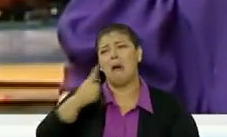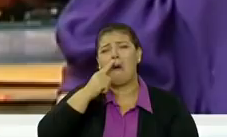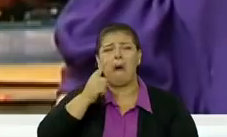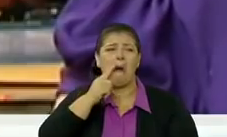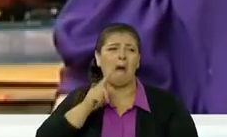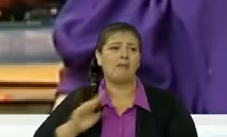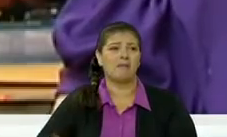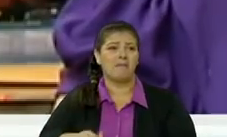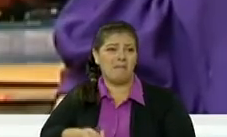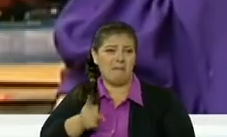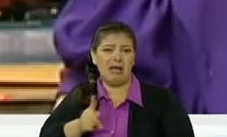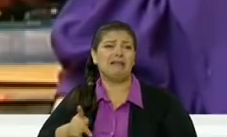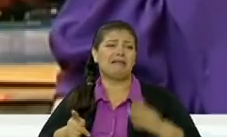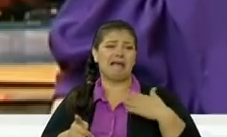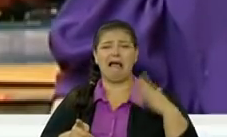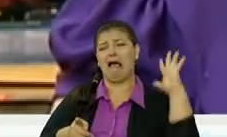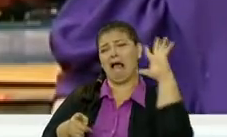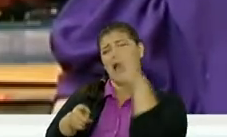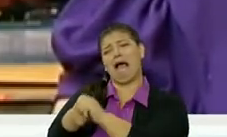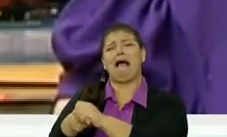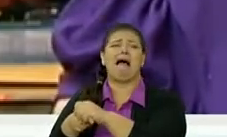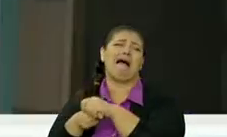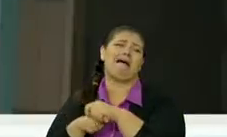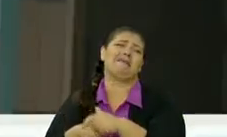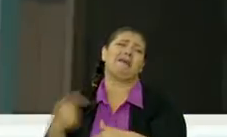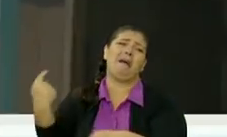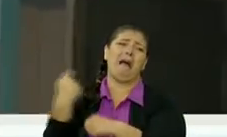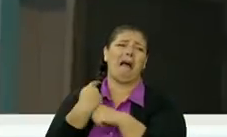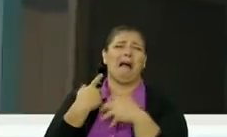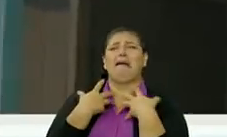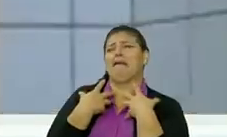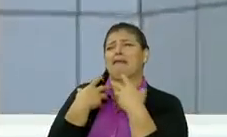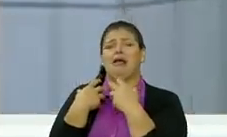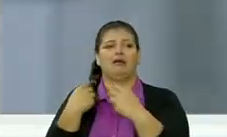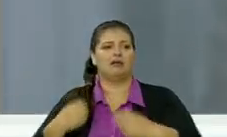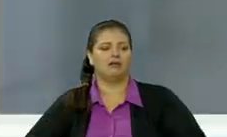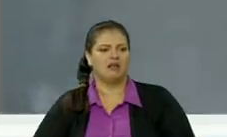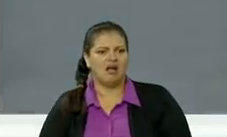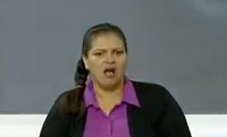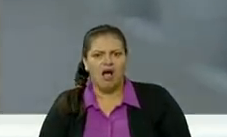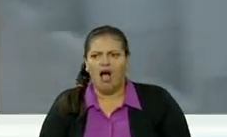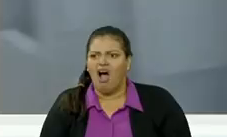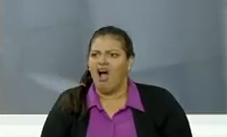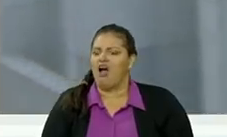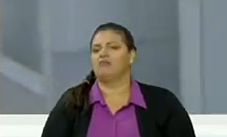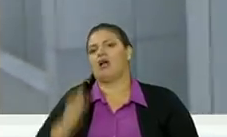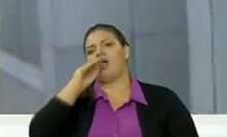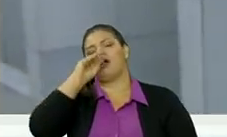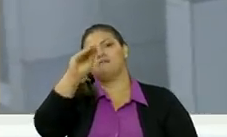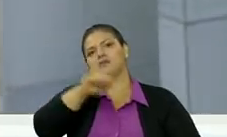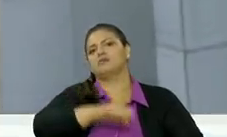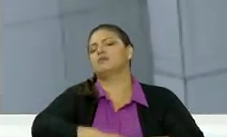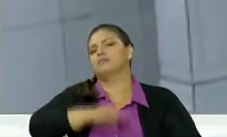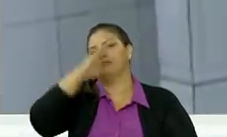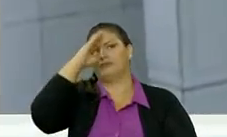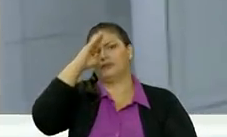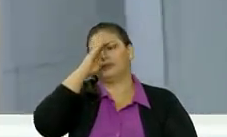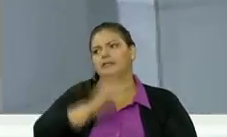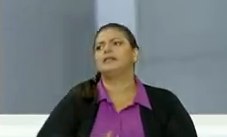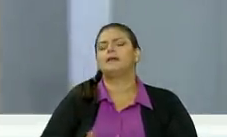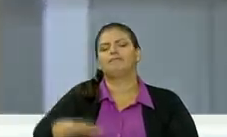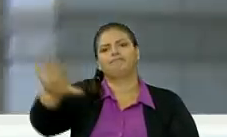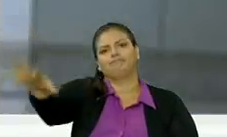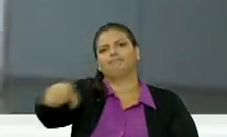la pena de 36 meses, que equivale a 3 años. Esto frente a la profundización del caso por parte de las autoridades. Este hecho se